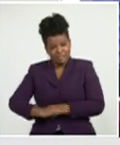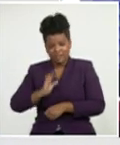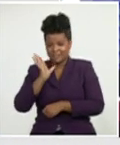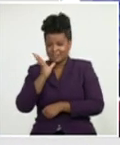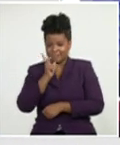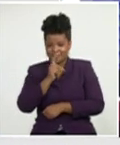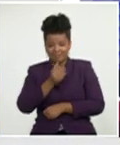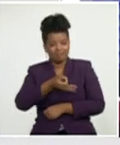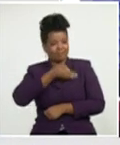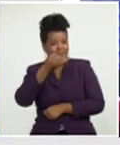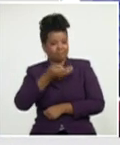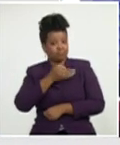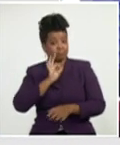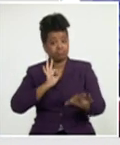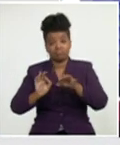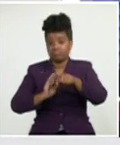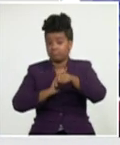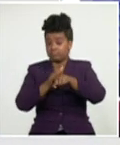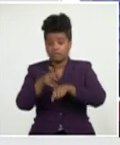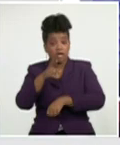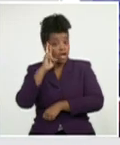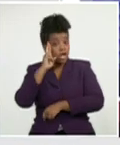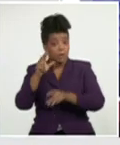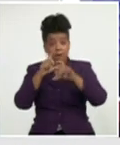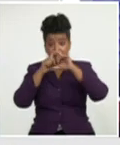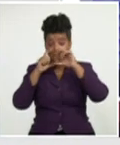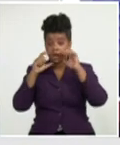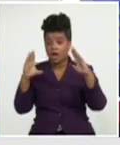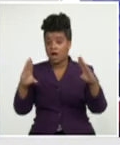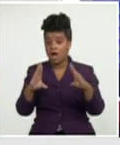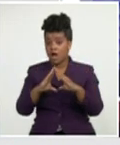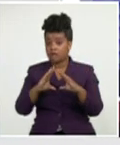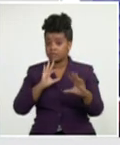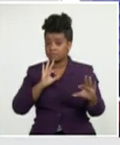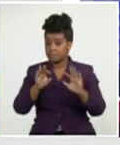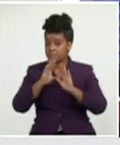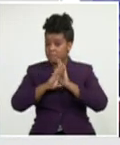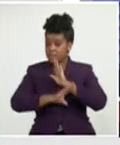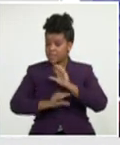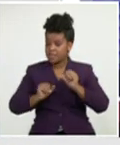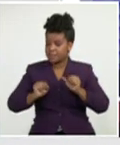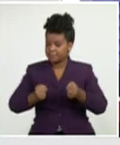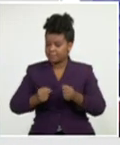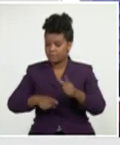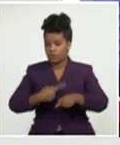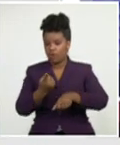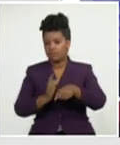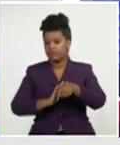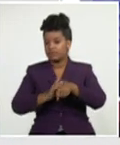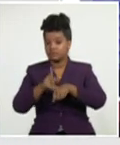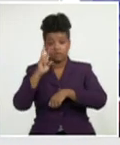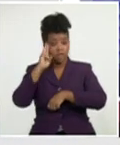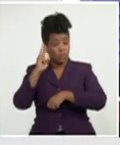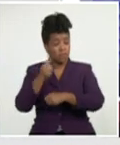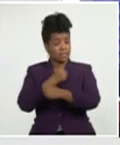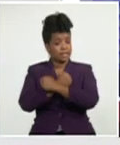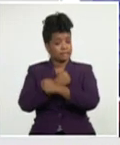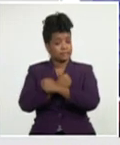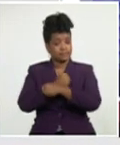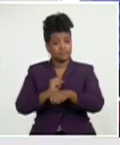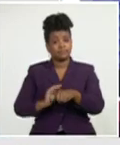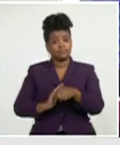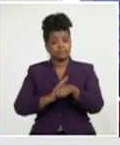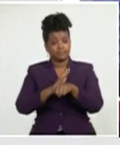siempre de prevención. Recuerde extremar en casa las medidas de protección contra la COVID-19, elevar la percepción de